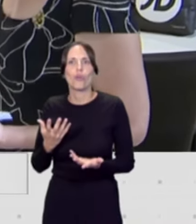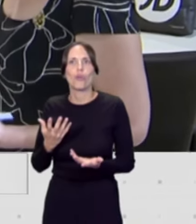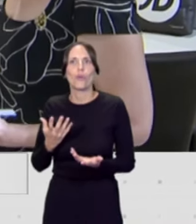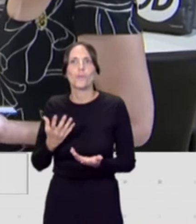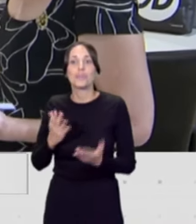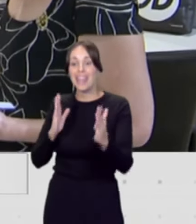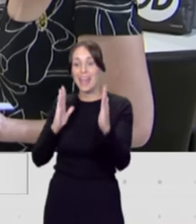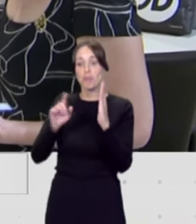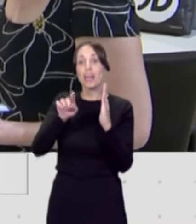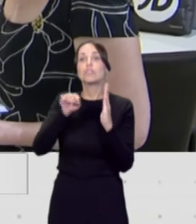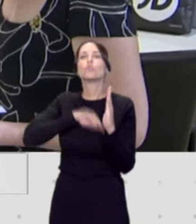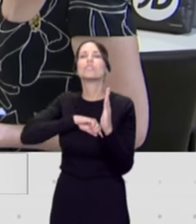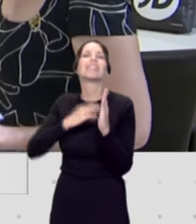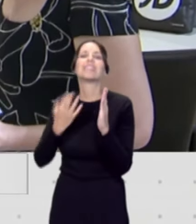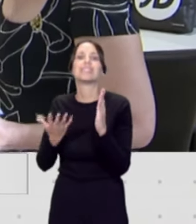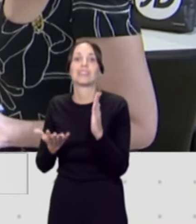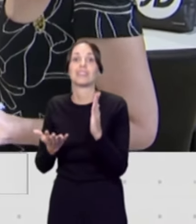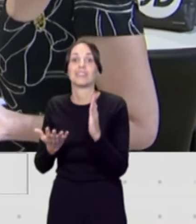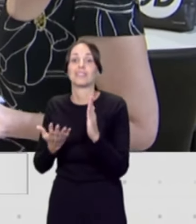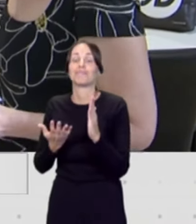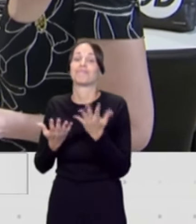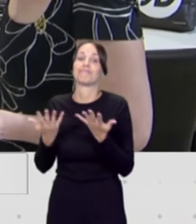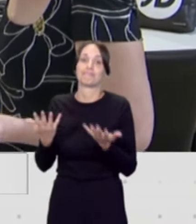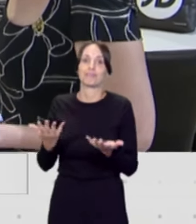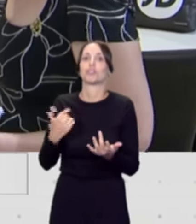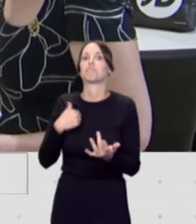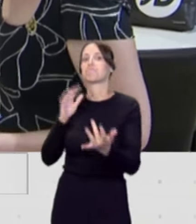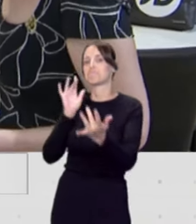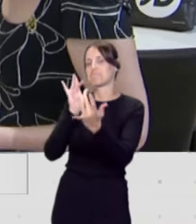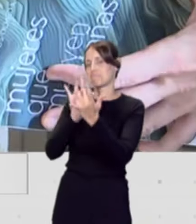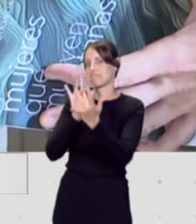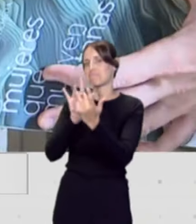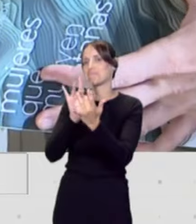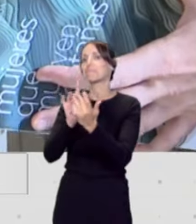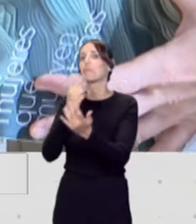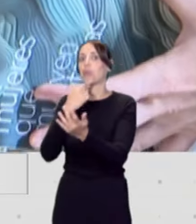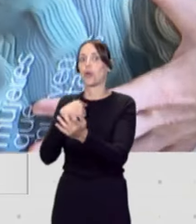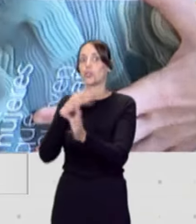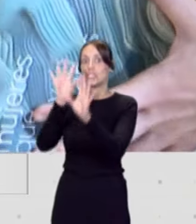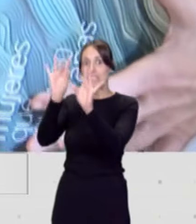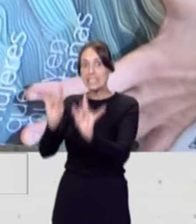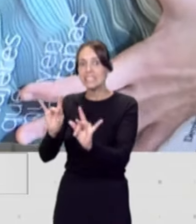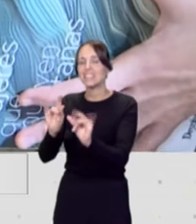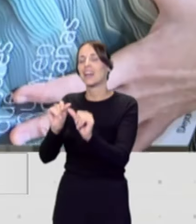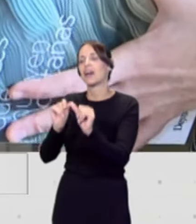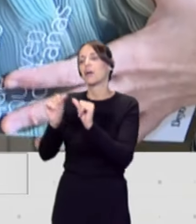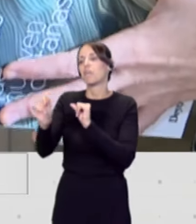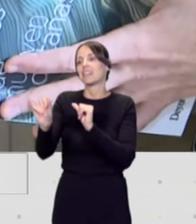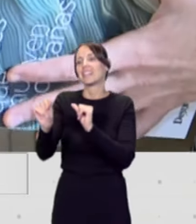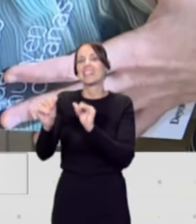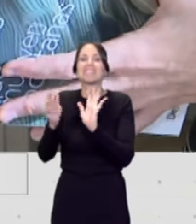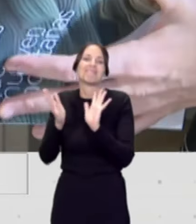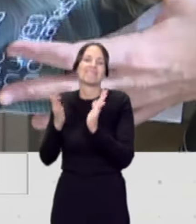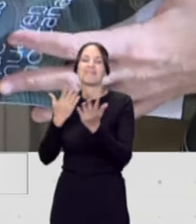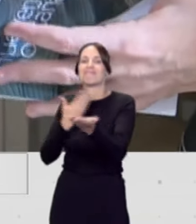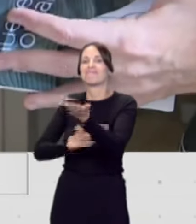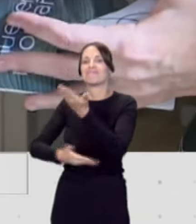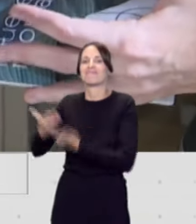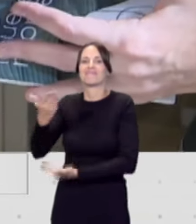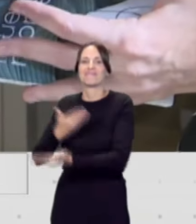durante esa época, ¿no? Y bueno, pues contacté con ella, me dijo que sí y bueno, ahí sí se inició la